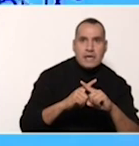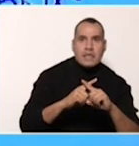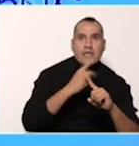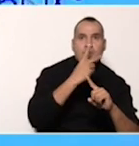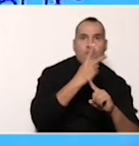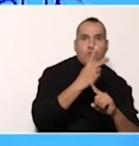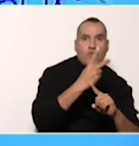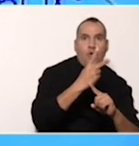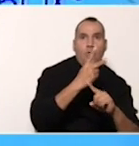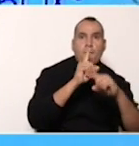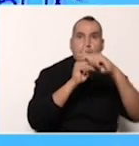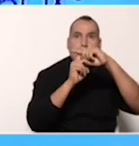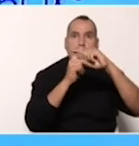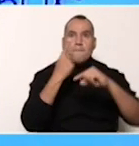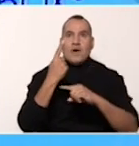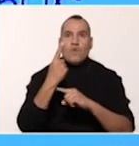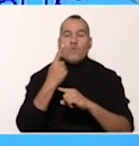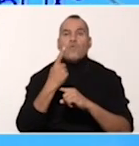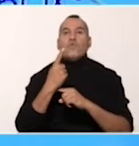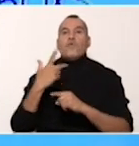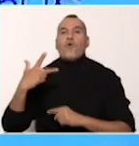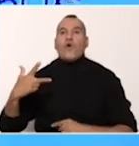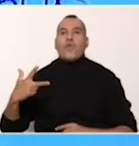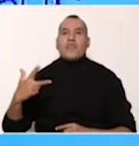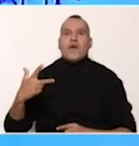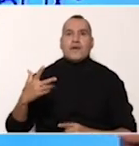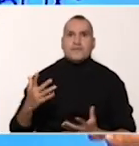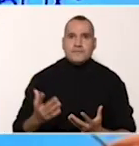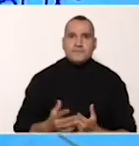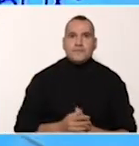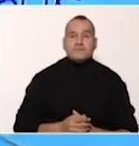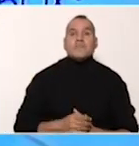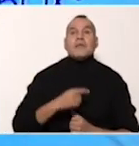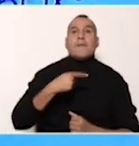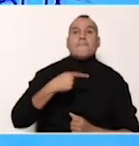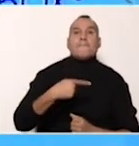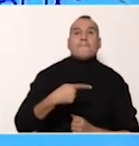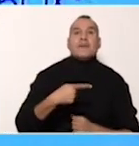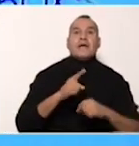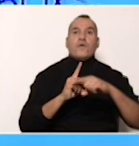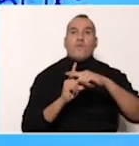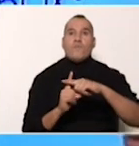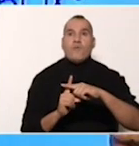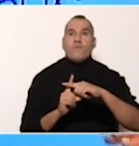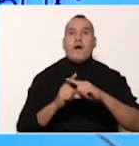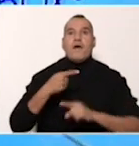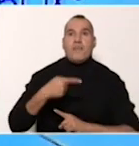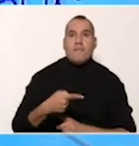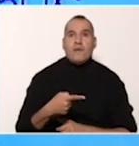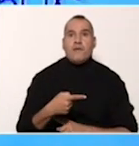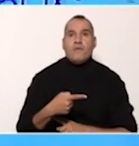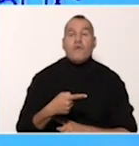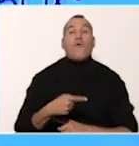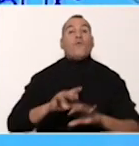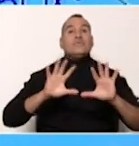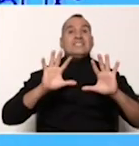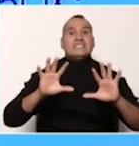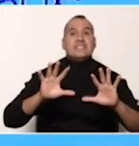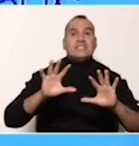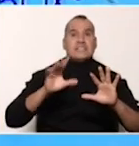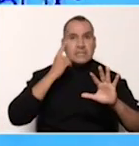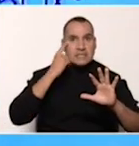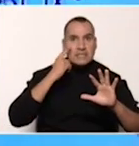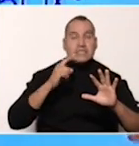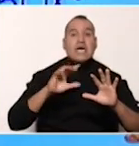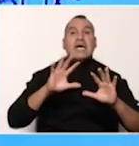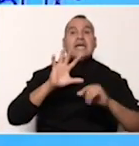Me da X a la 3. Vamos por el otro término. Menos por más da menos. 5 por 4, 20. X